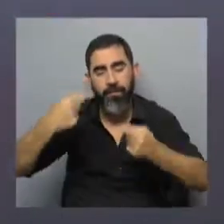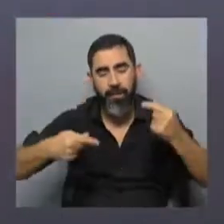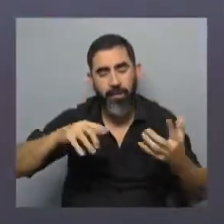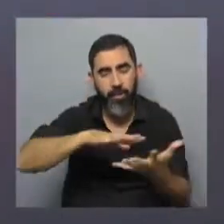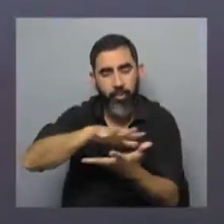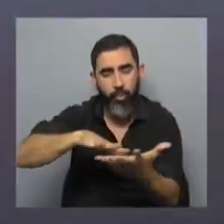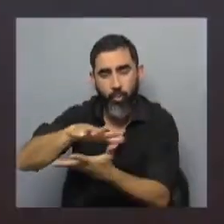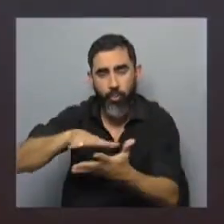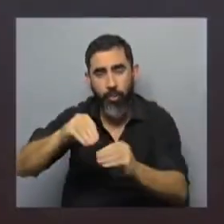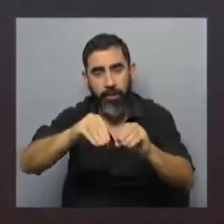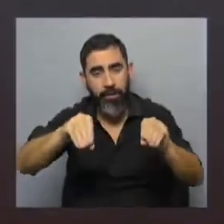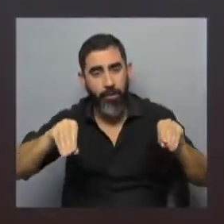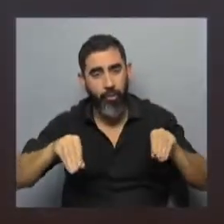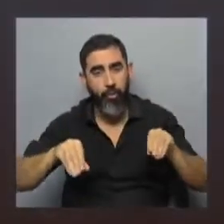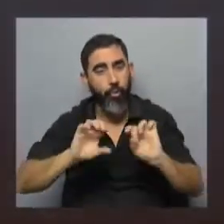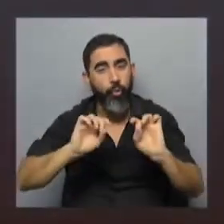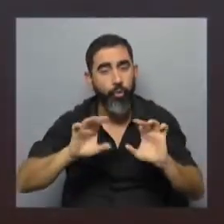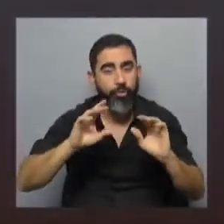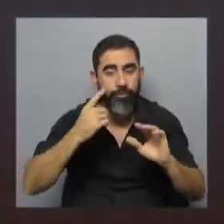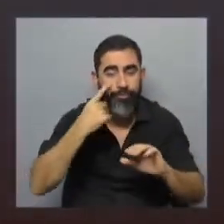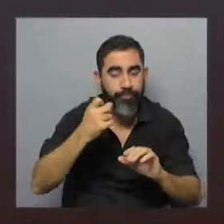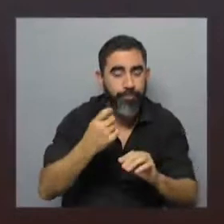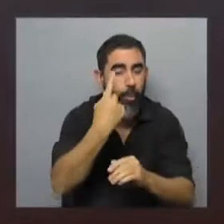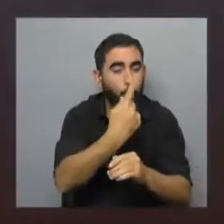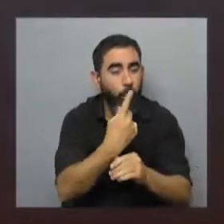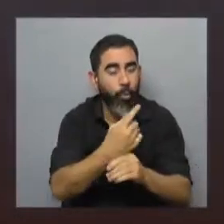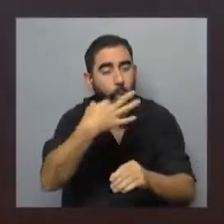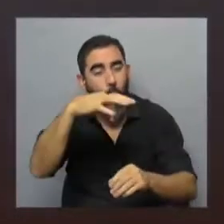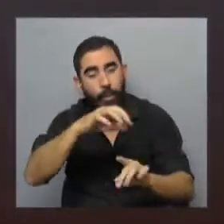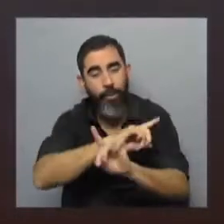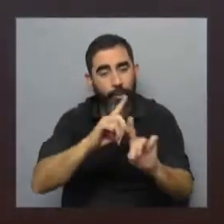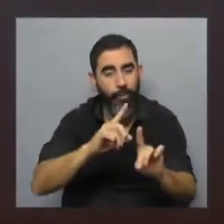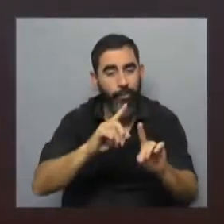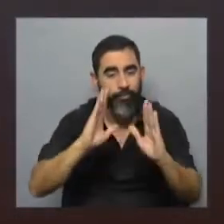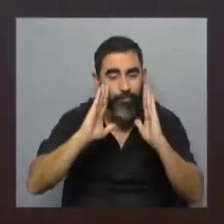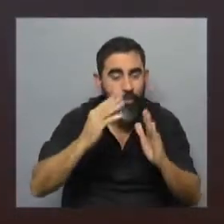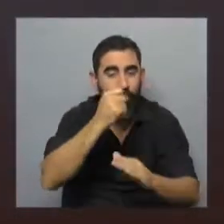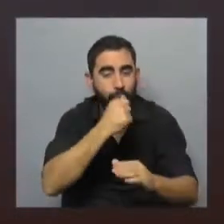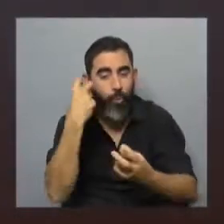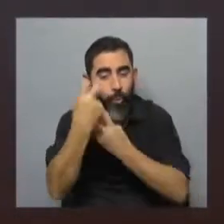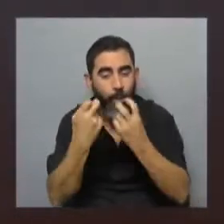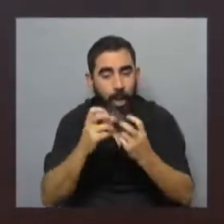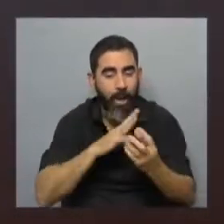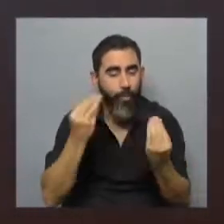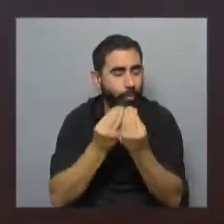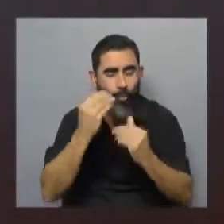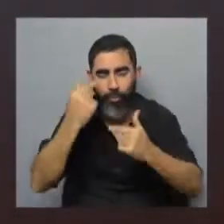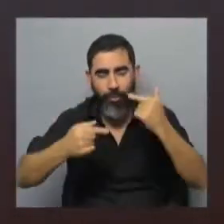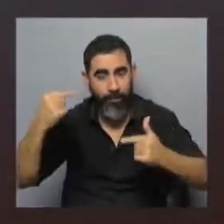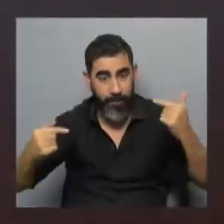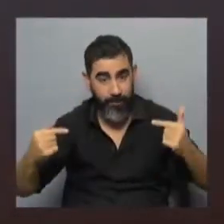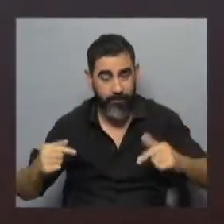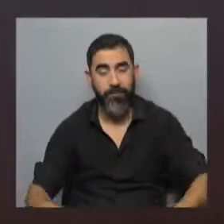separados en el territorio, y no es posible identificar y tratar un lugar específico de donde se encuentra la fuente,